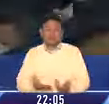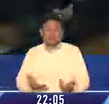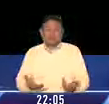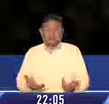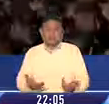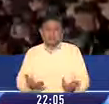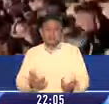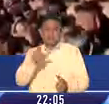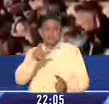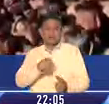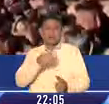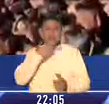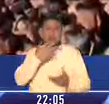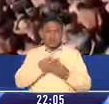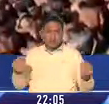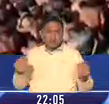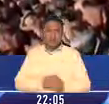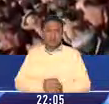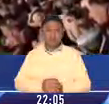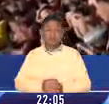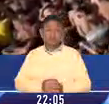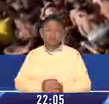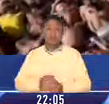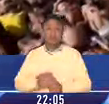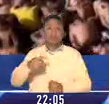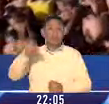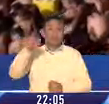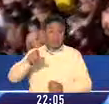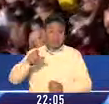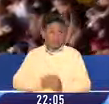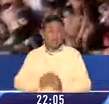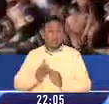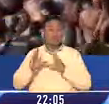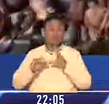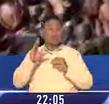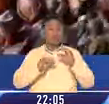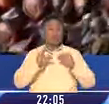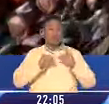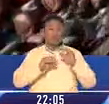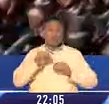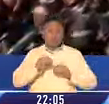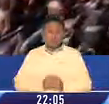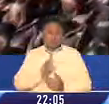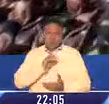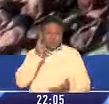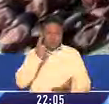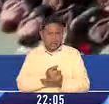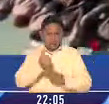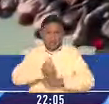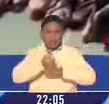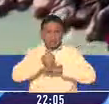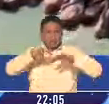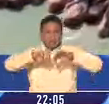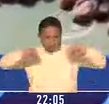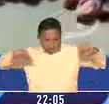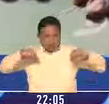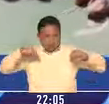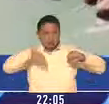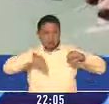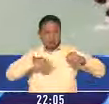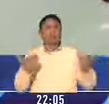De eso solo se escuchan murmuraciones que dan pistas, pero no hay autoridad alguna que pueda decir